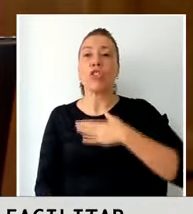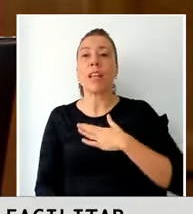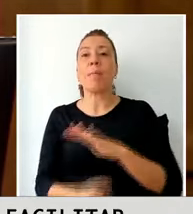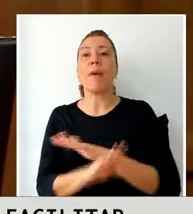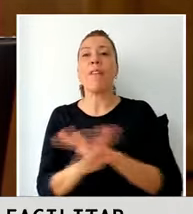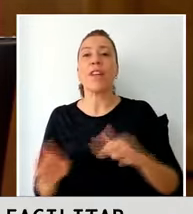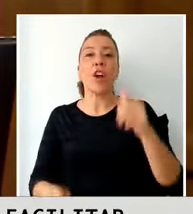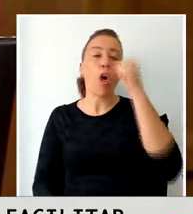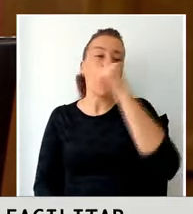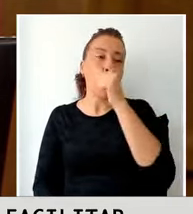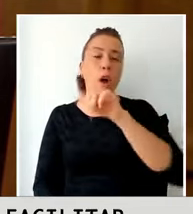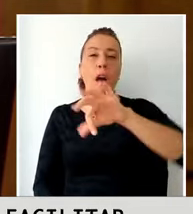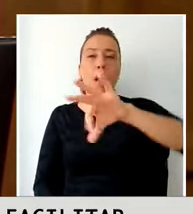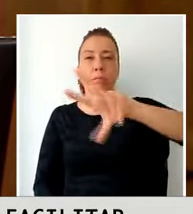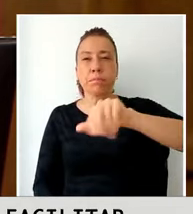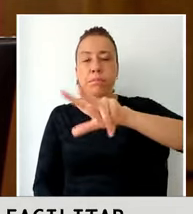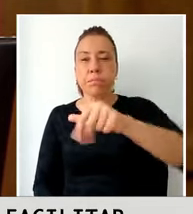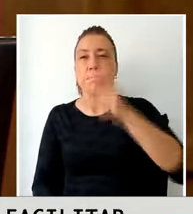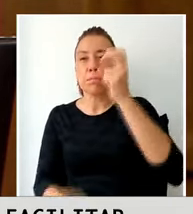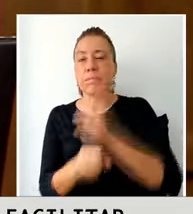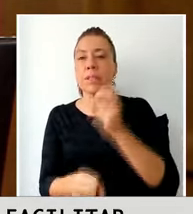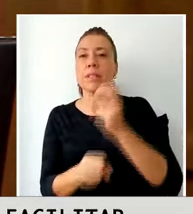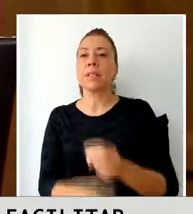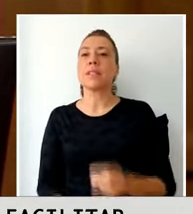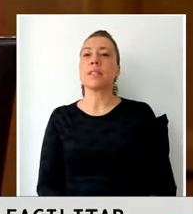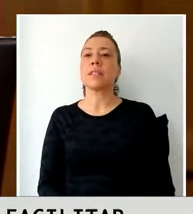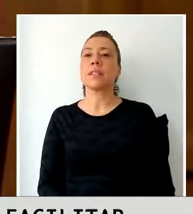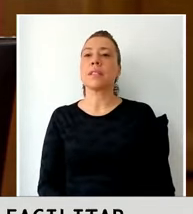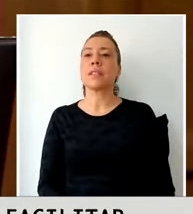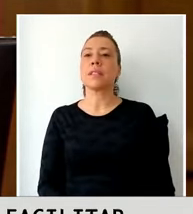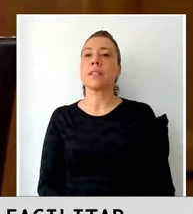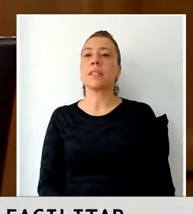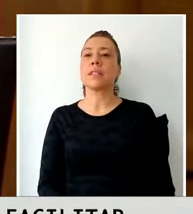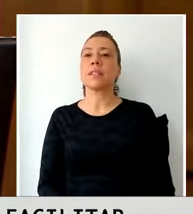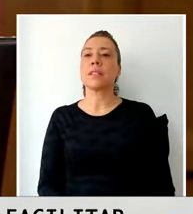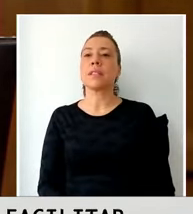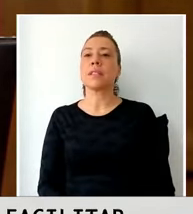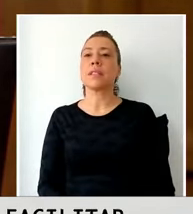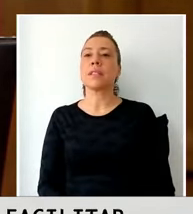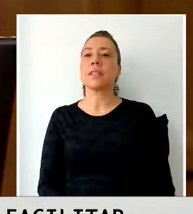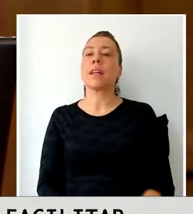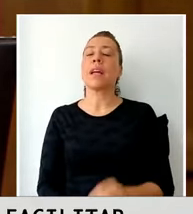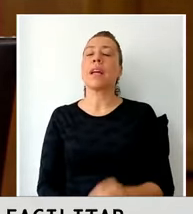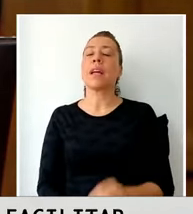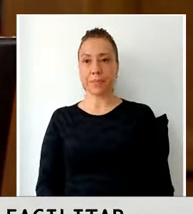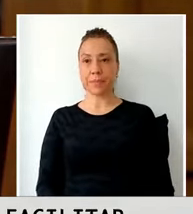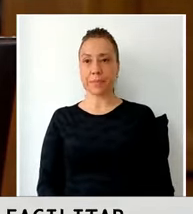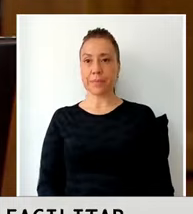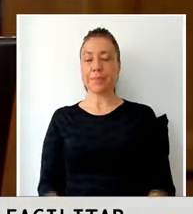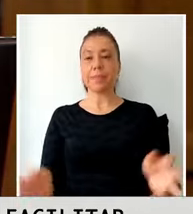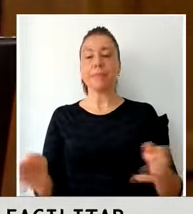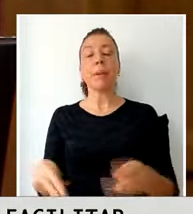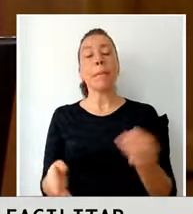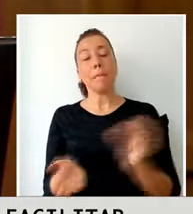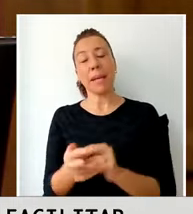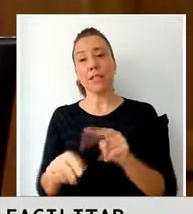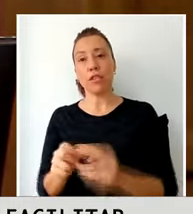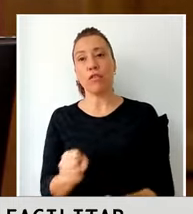con la delincuencia es el estado que tiene que poner recursos y hacer cambios en las